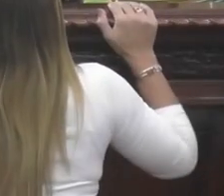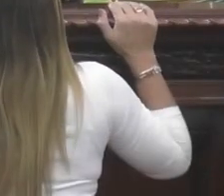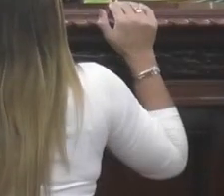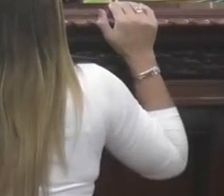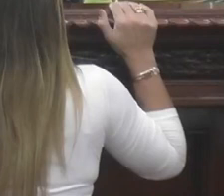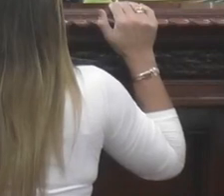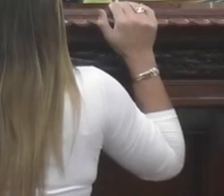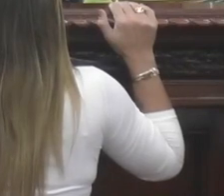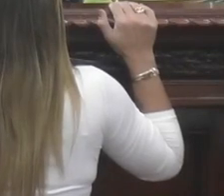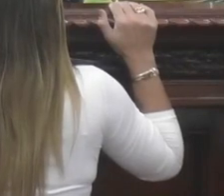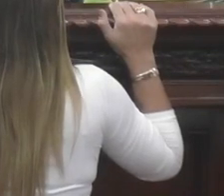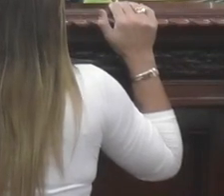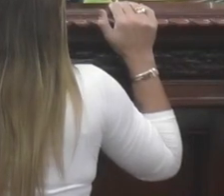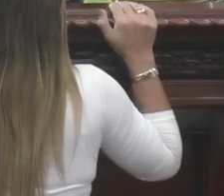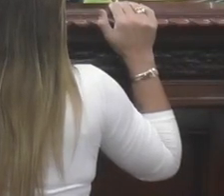de ley